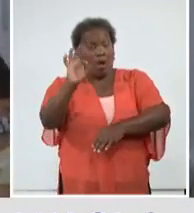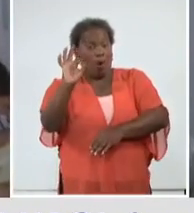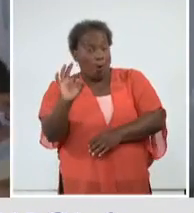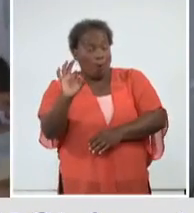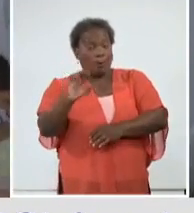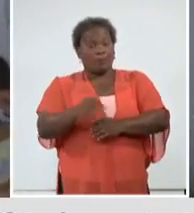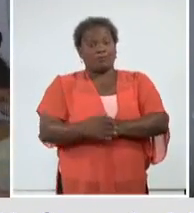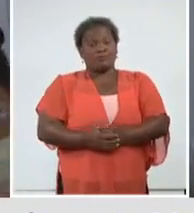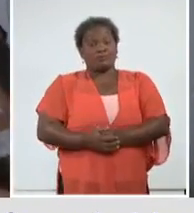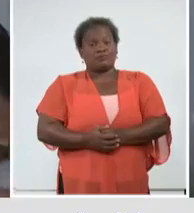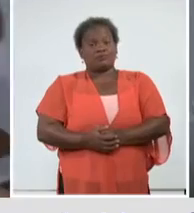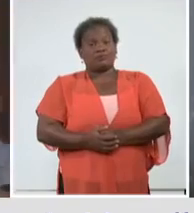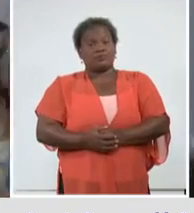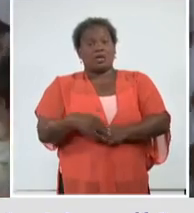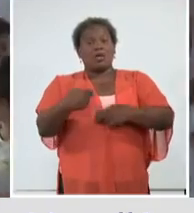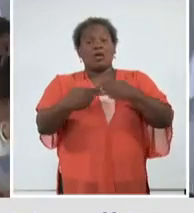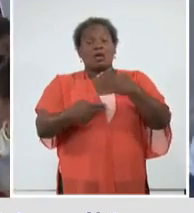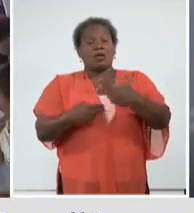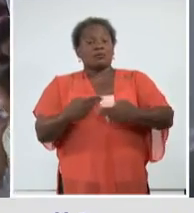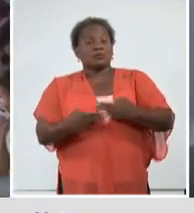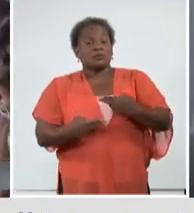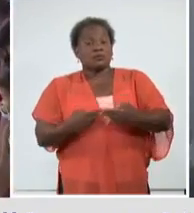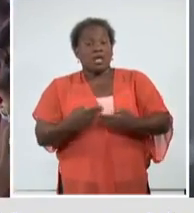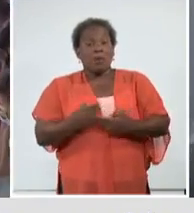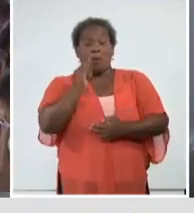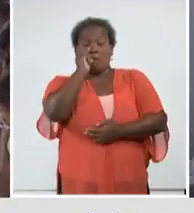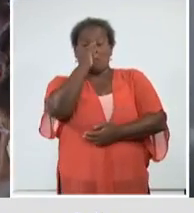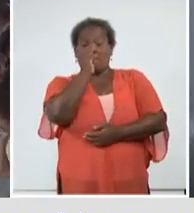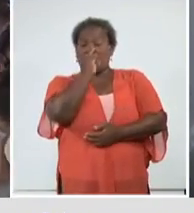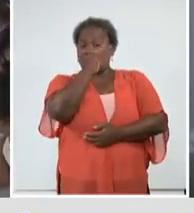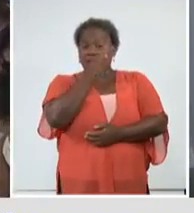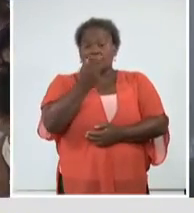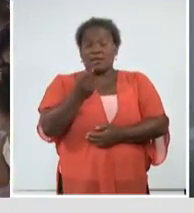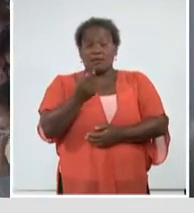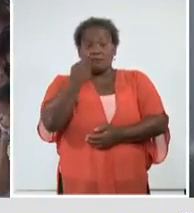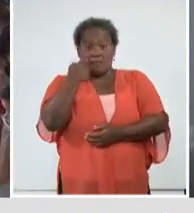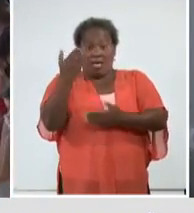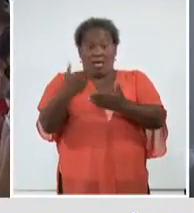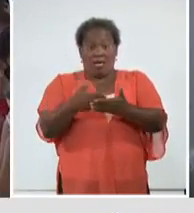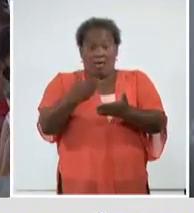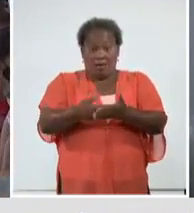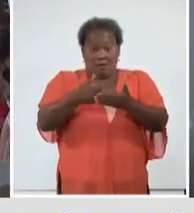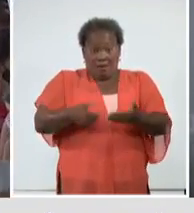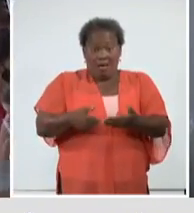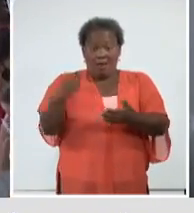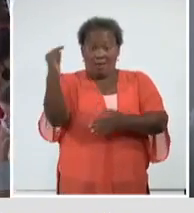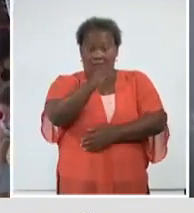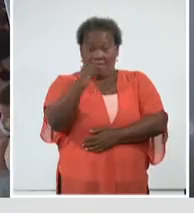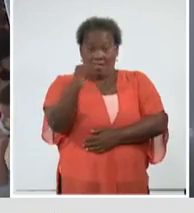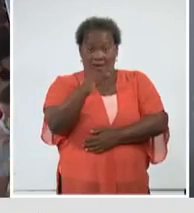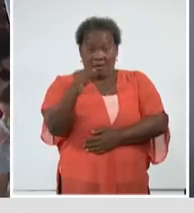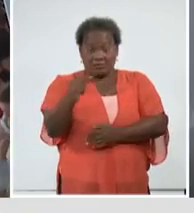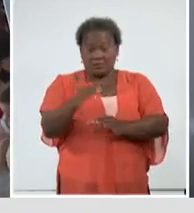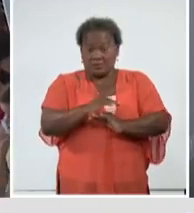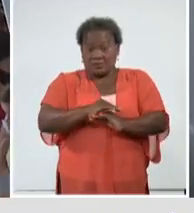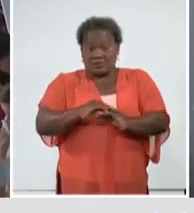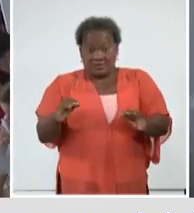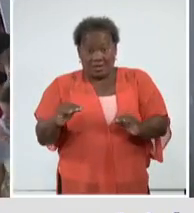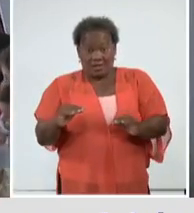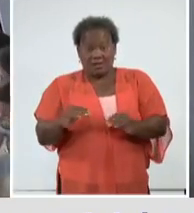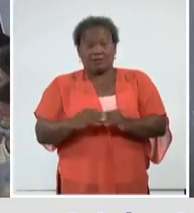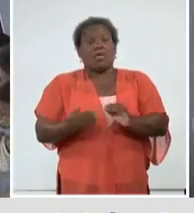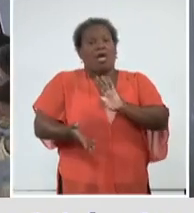le realizamos, en caso de las posibilidades, un PCR que demuestre estar negativo, y si no, por evaluación clínica, tomamos conducta de acuerdo a la alta médica,